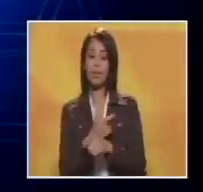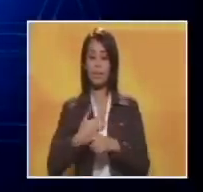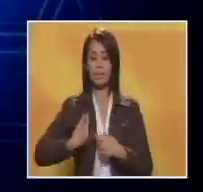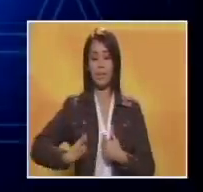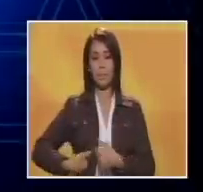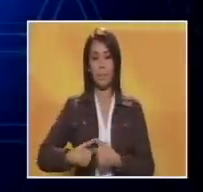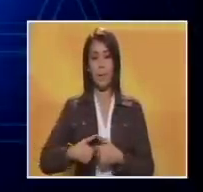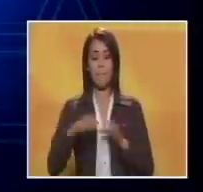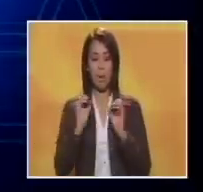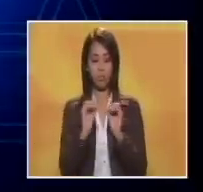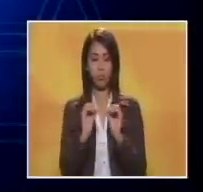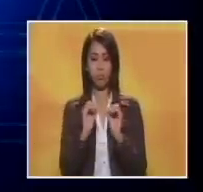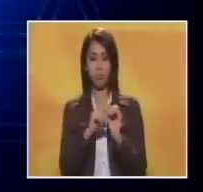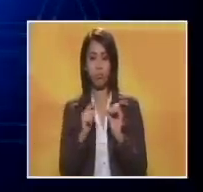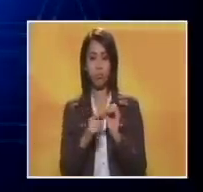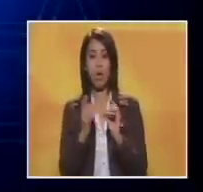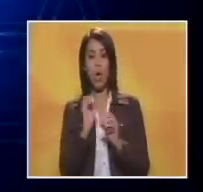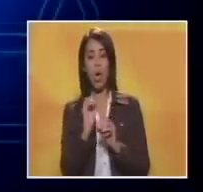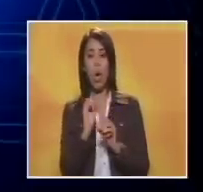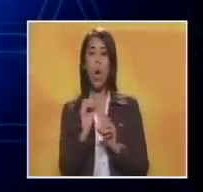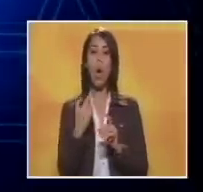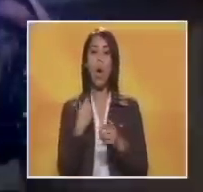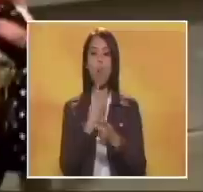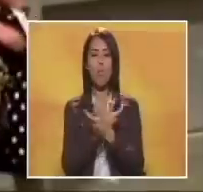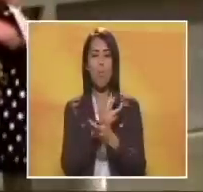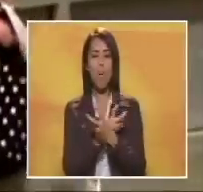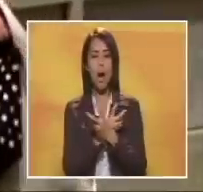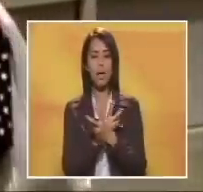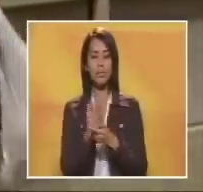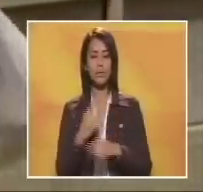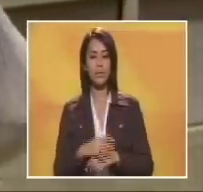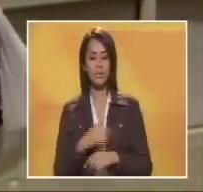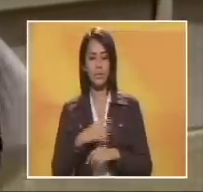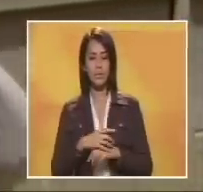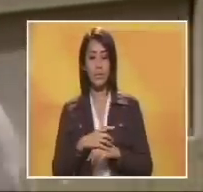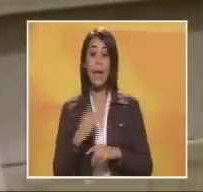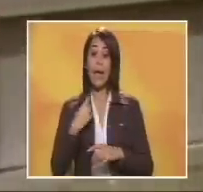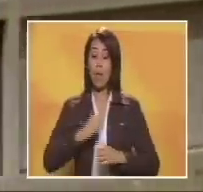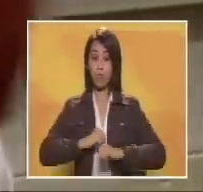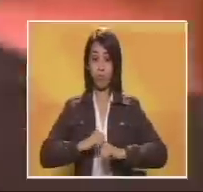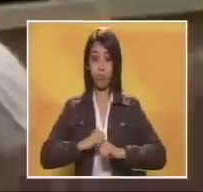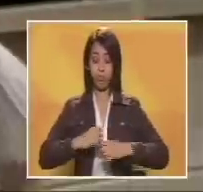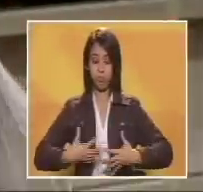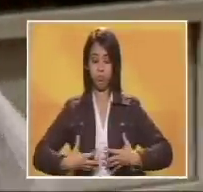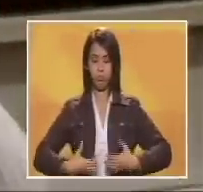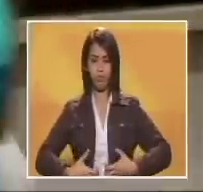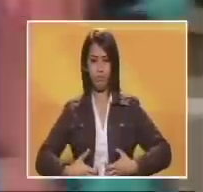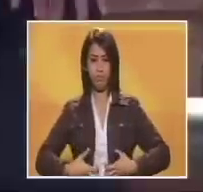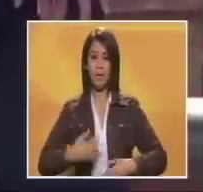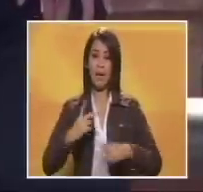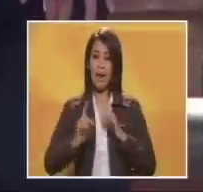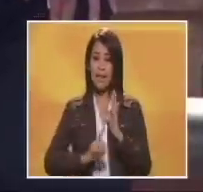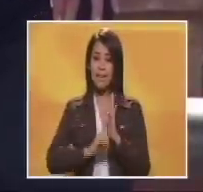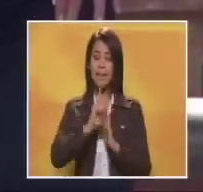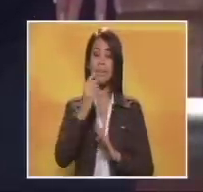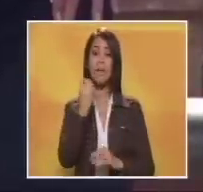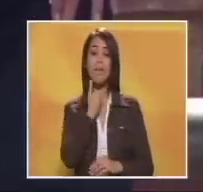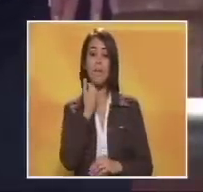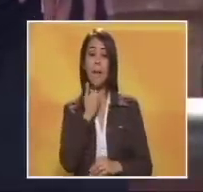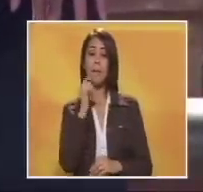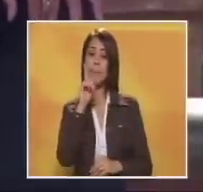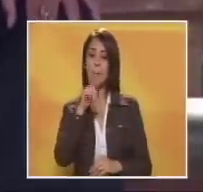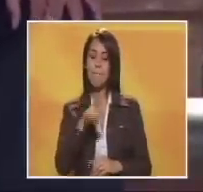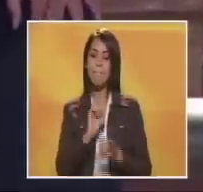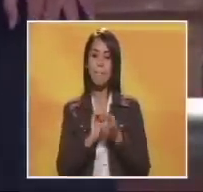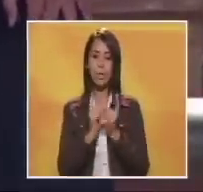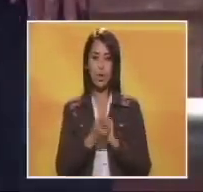mamas, ovario, médula o mieloma múltiple. El exceso de grasa influye directamente en el desarrollo de esta enfermedad, así como también